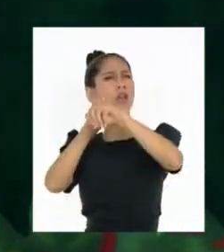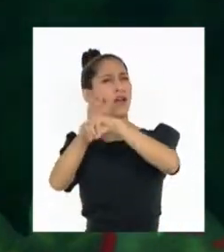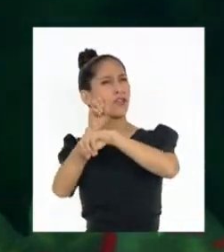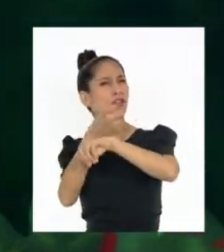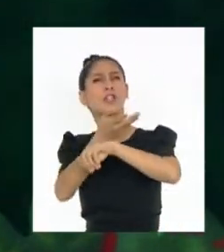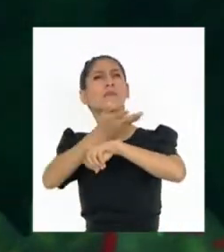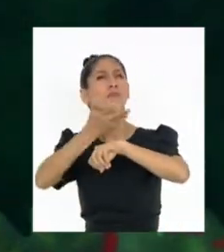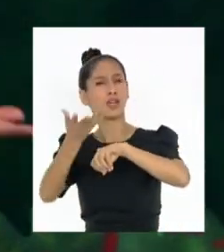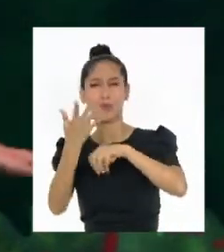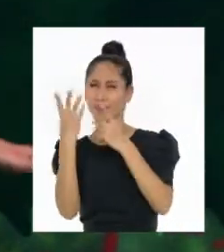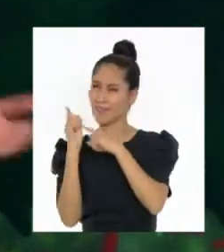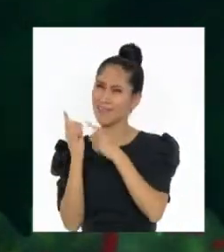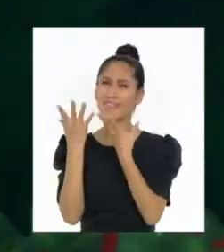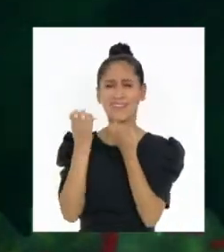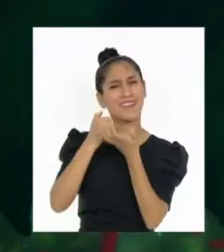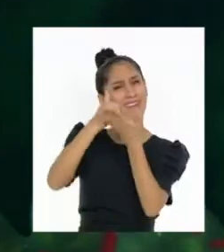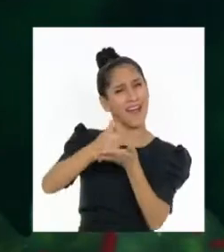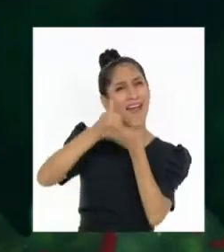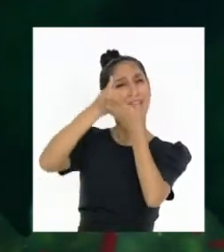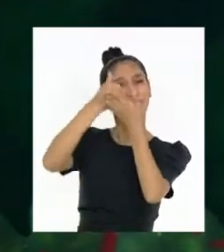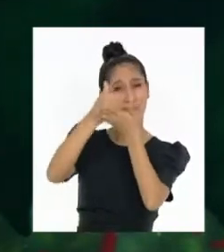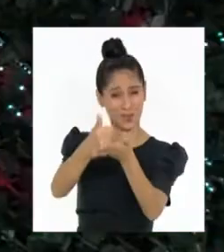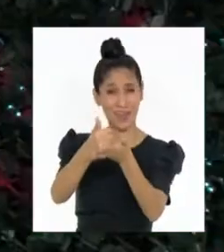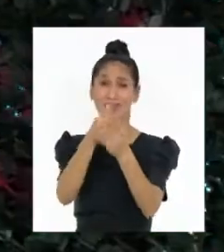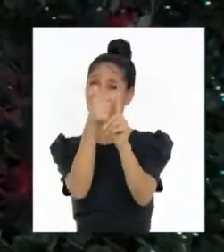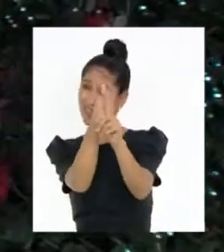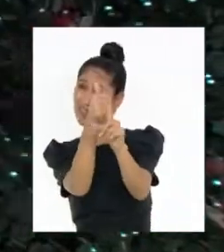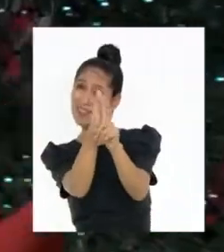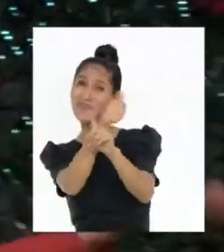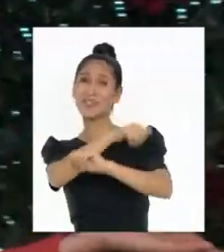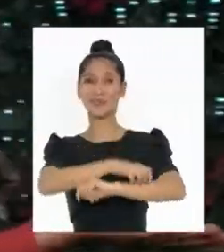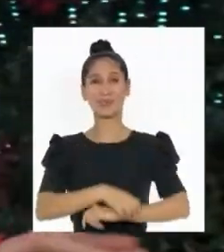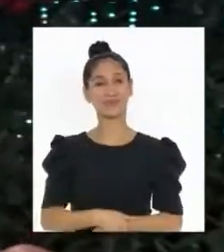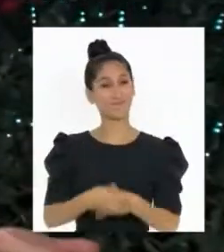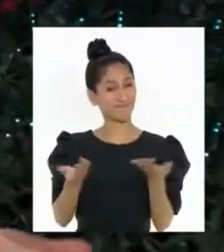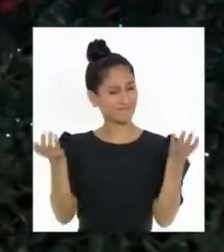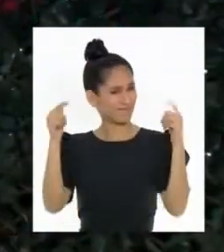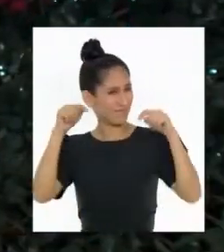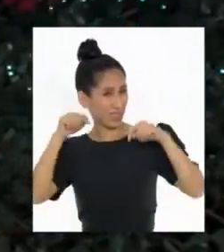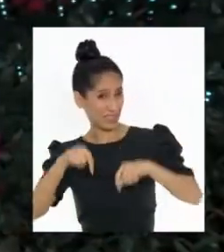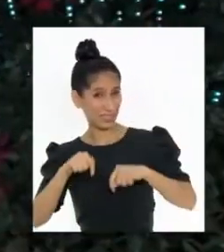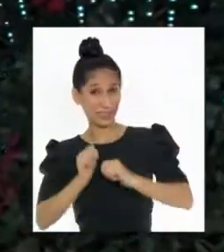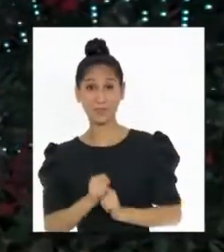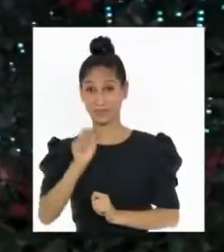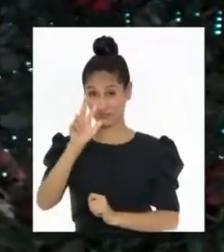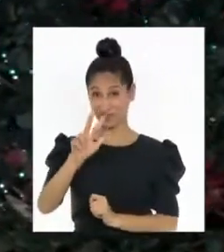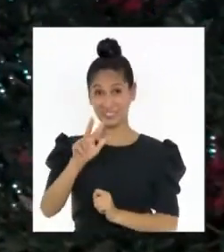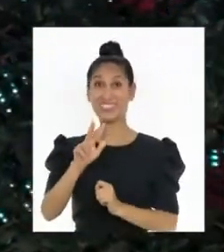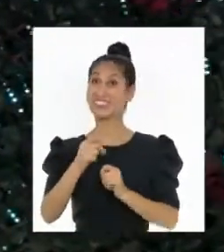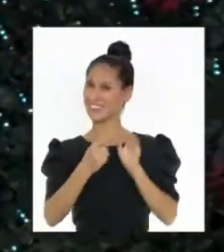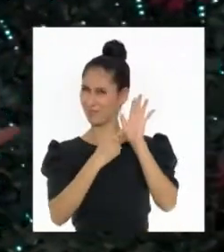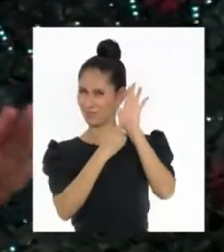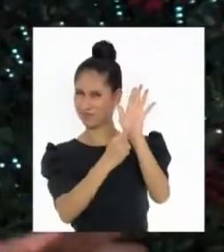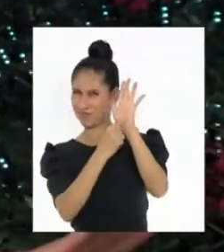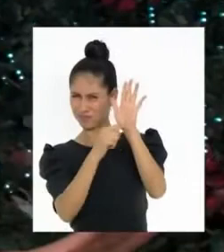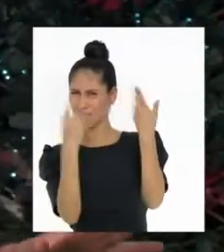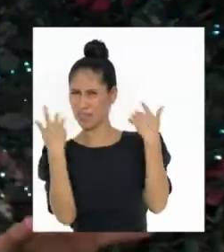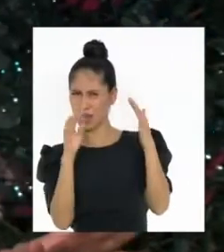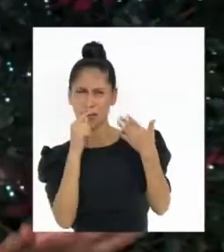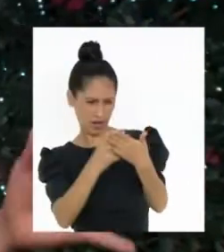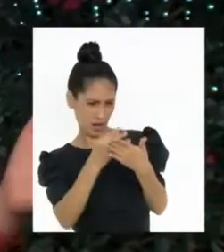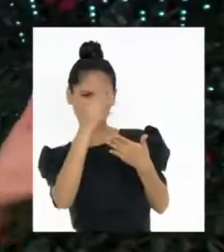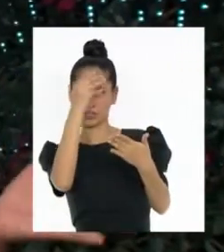una situación o algún aspecto de ustedes mismos. Durante estos tres programas hemos aprendido por qué